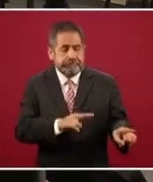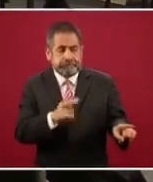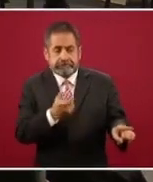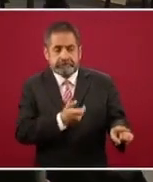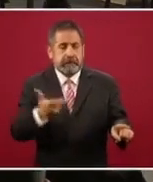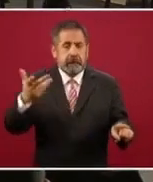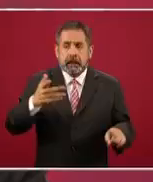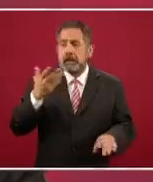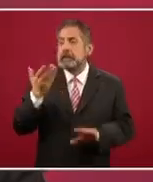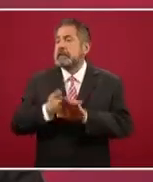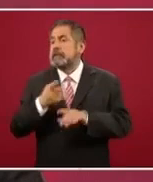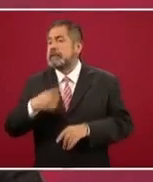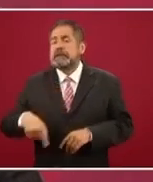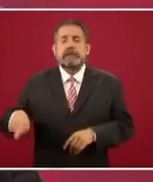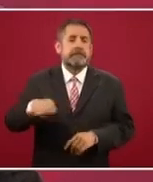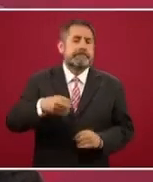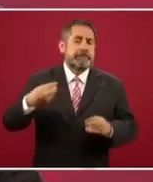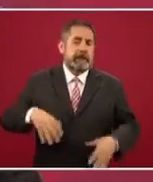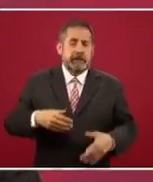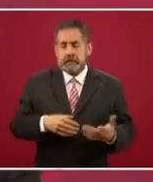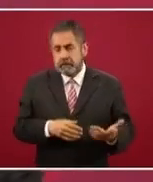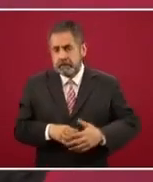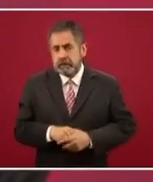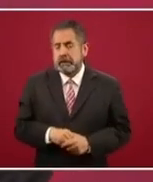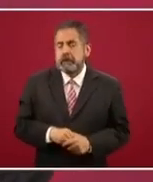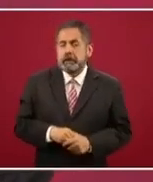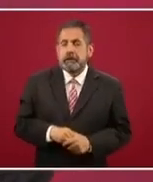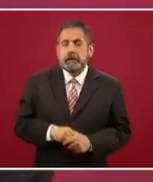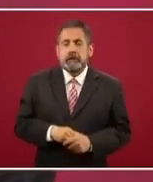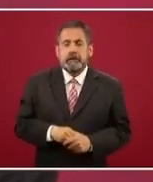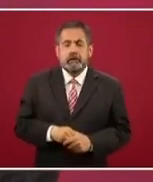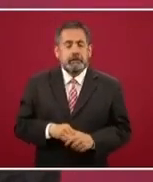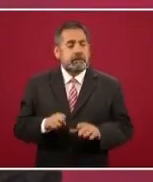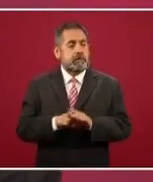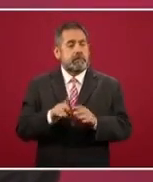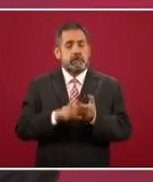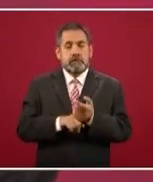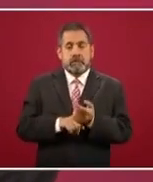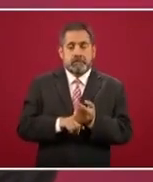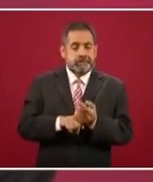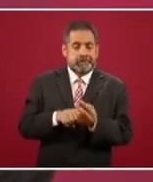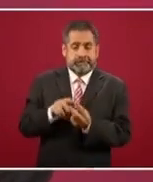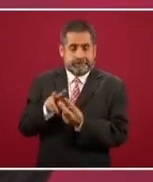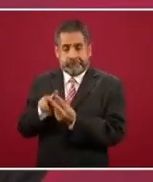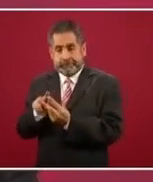afectando mucho. Muy relacionadas, tanto las primeras